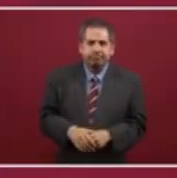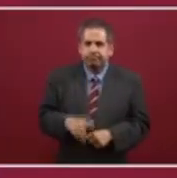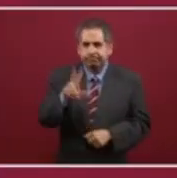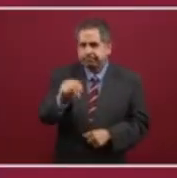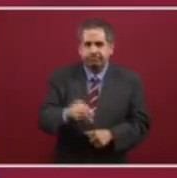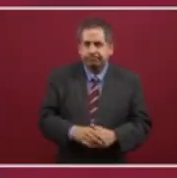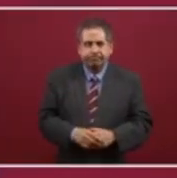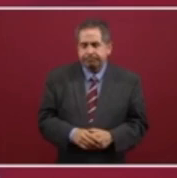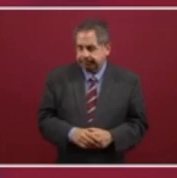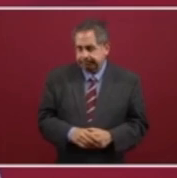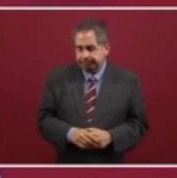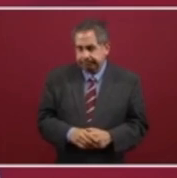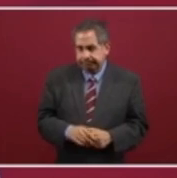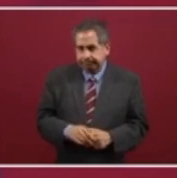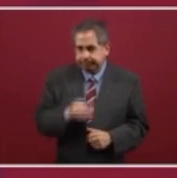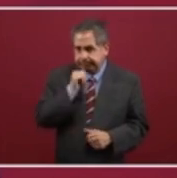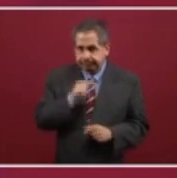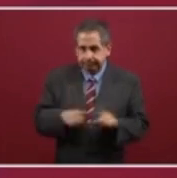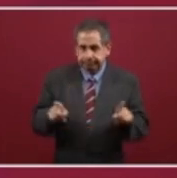No